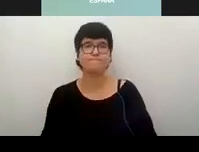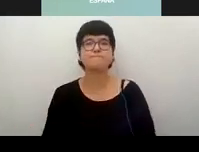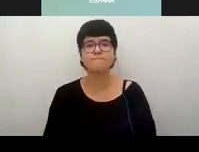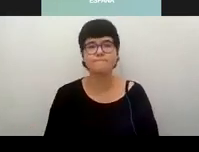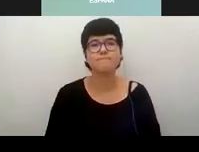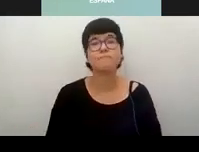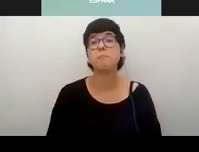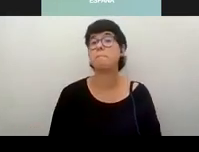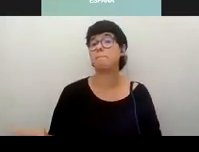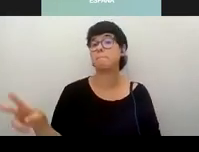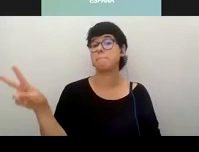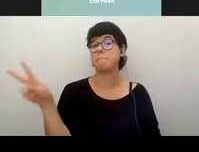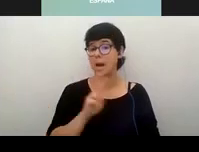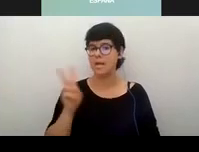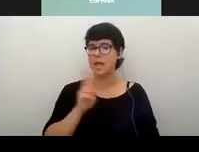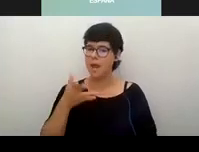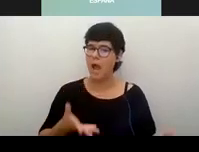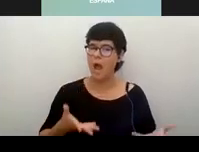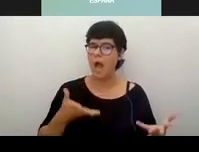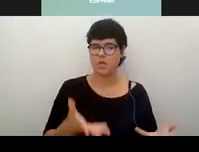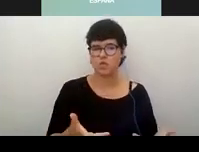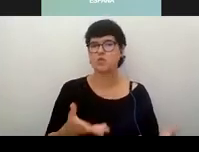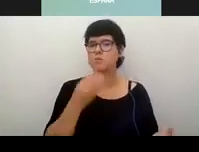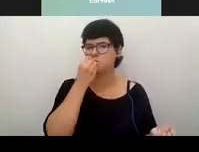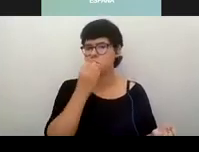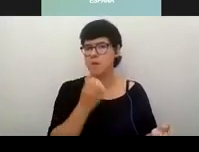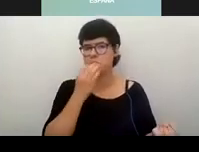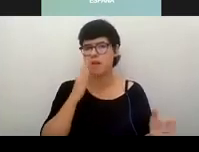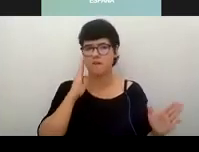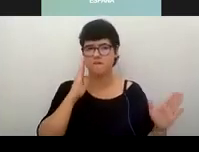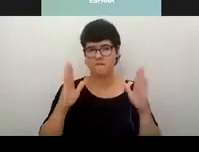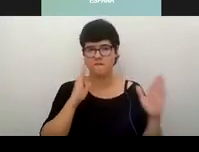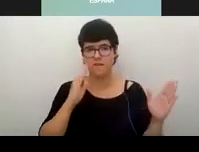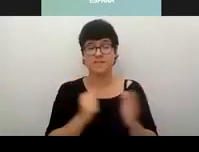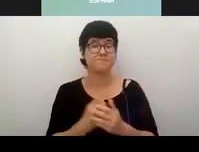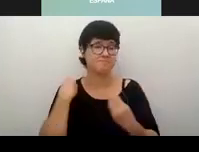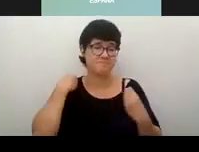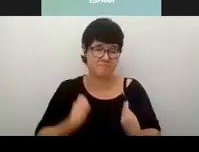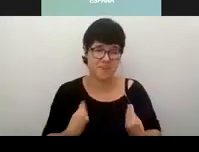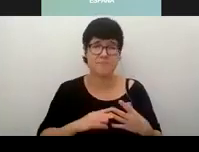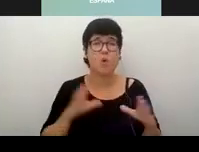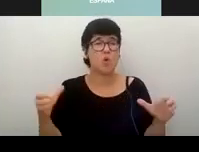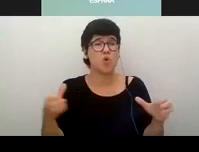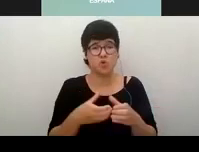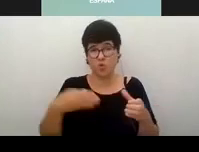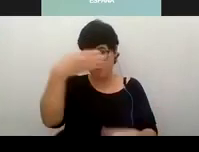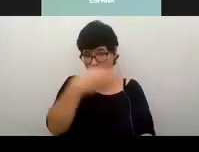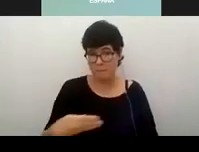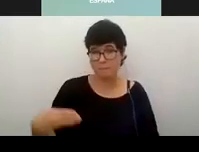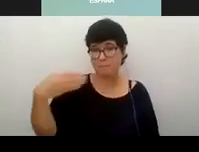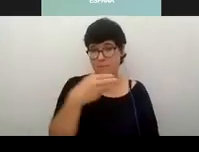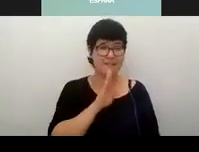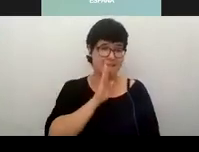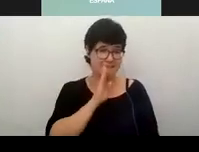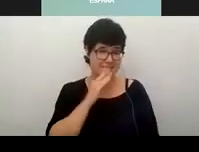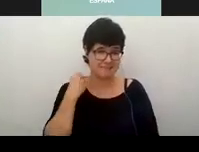Vitaminas útiles que vamos a ver en esta fase. Fundamentalmente seguimos con las mismas vitaminas del grupo B